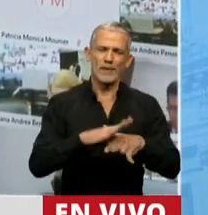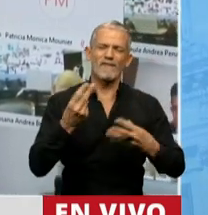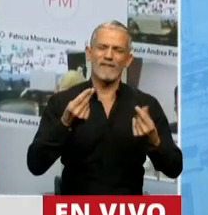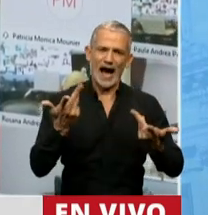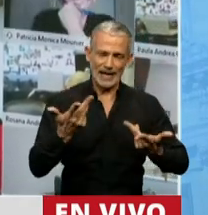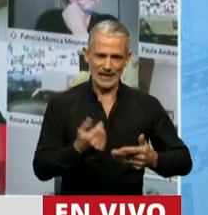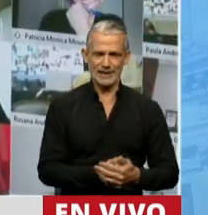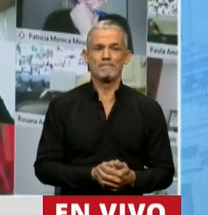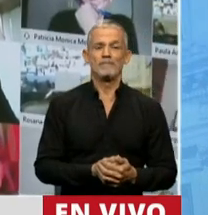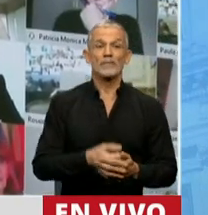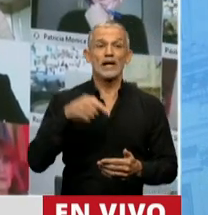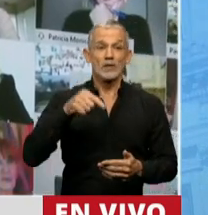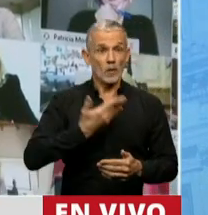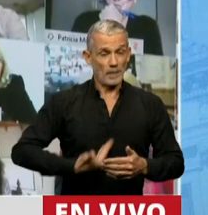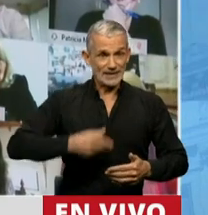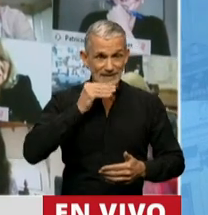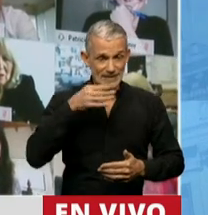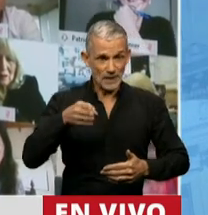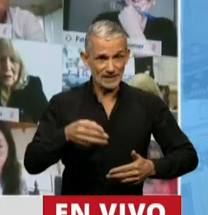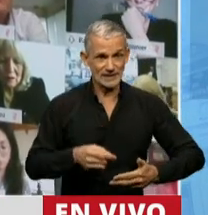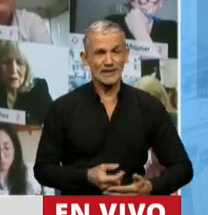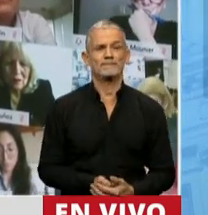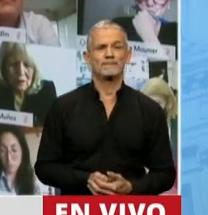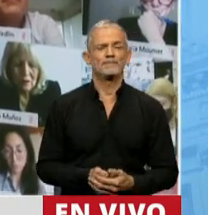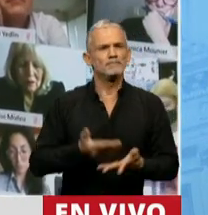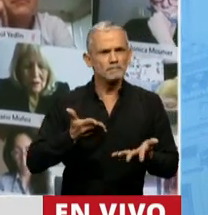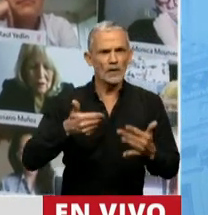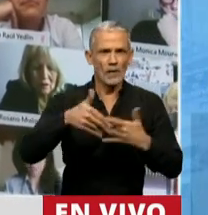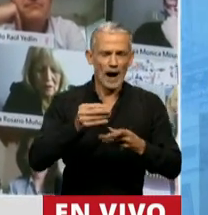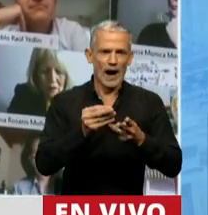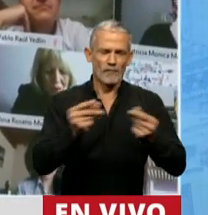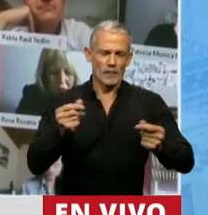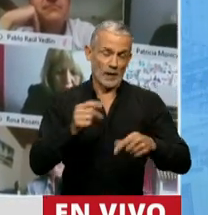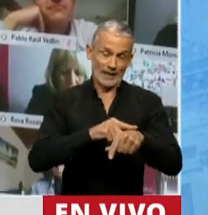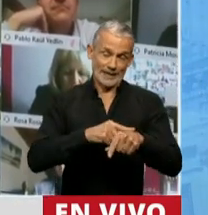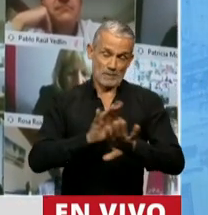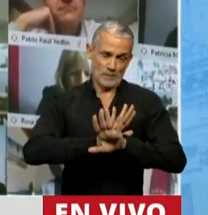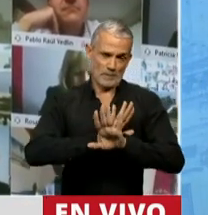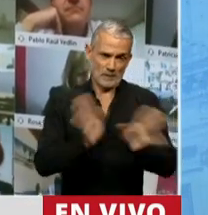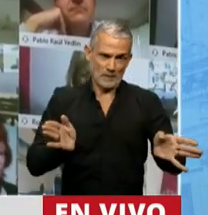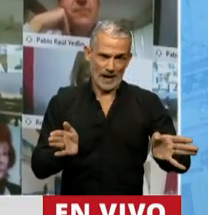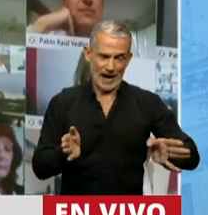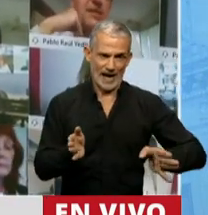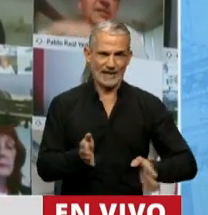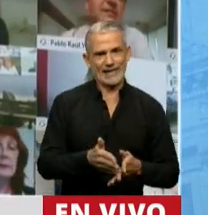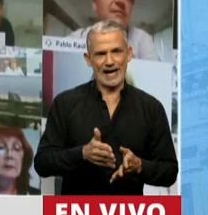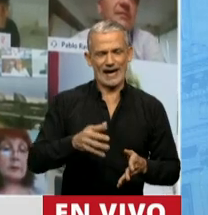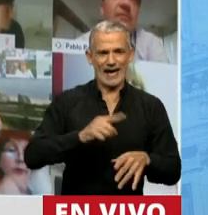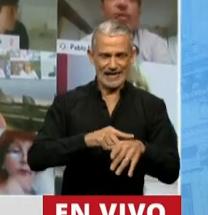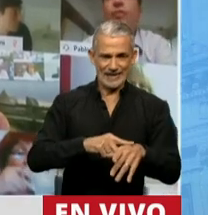Por consiguiente, presidente, y para no abusar del espacio